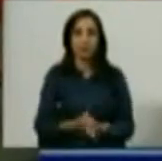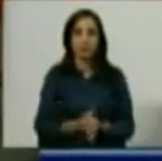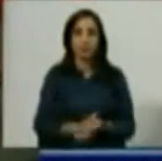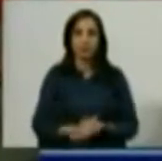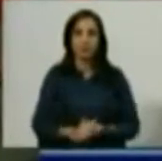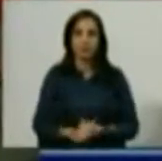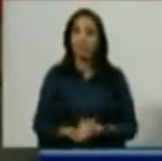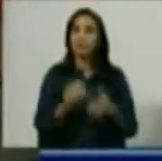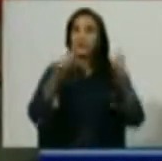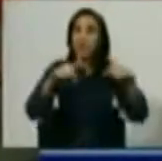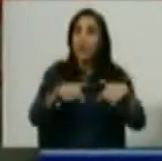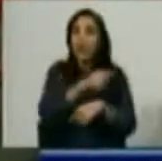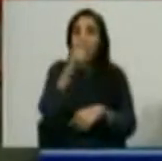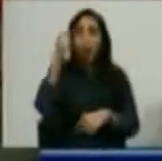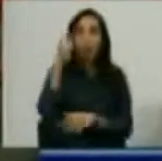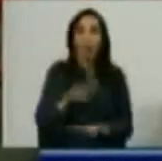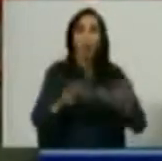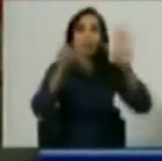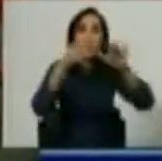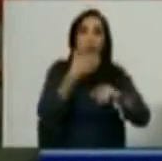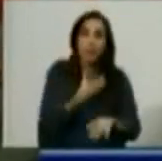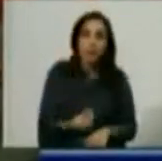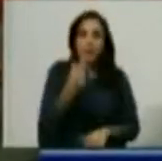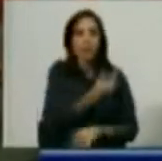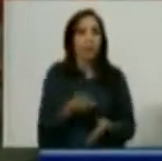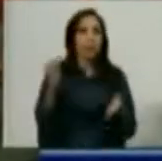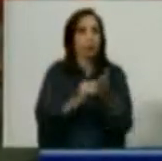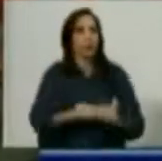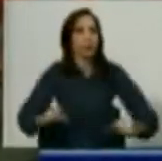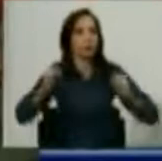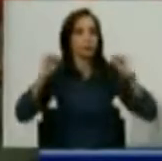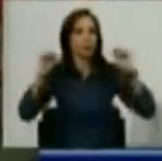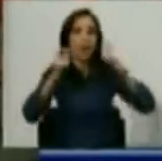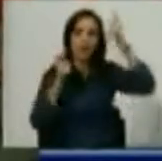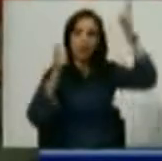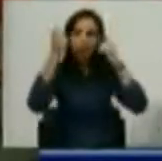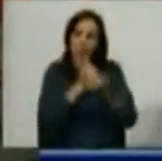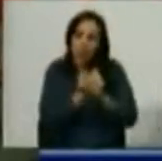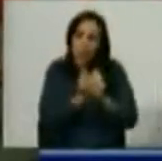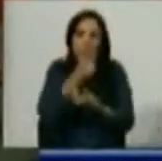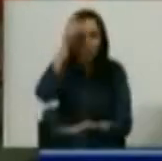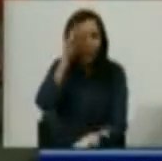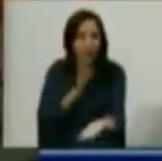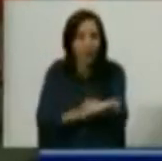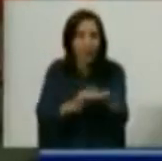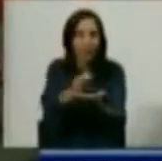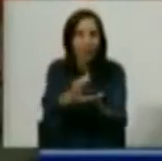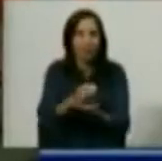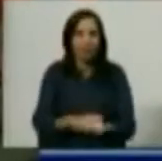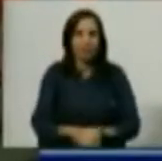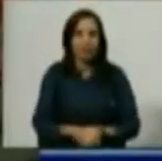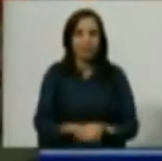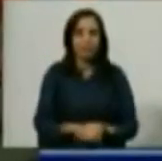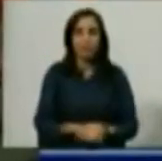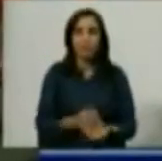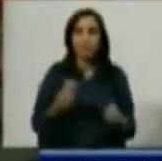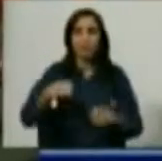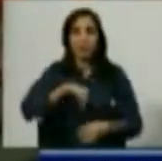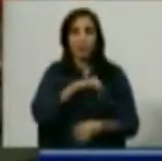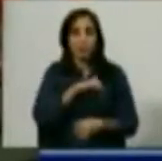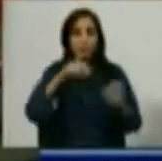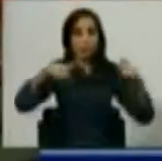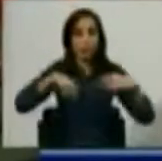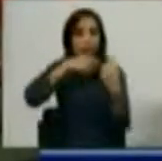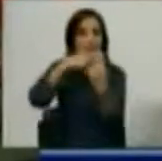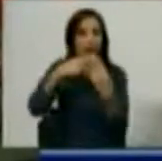el día 8 de diciembre El regreso del comandante del día del amor y la lealtad y nosotros queremos poner esta